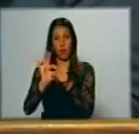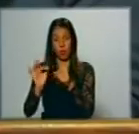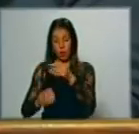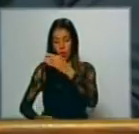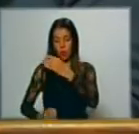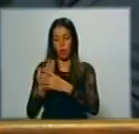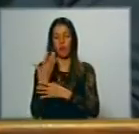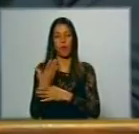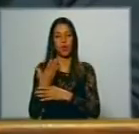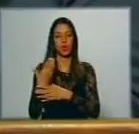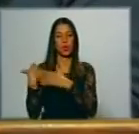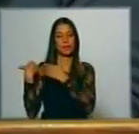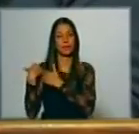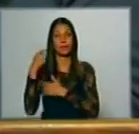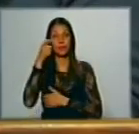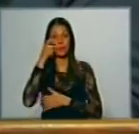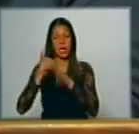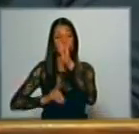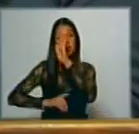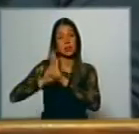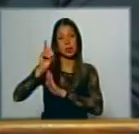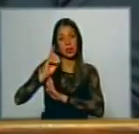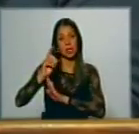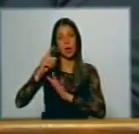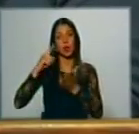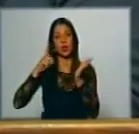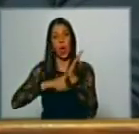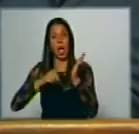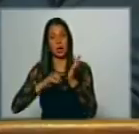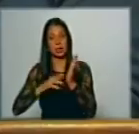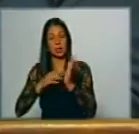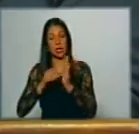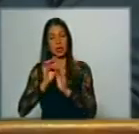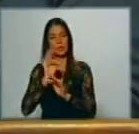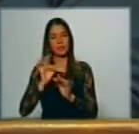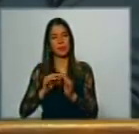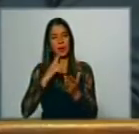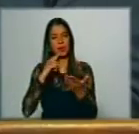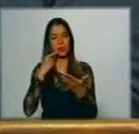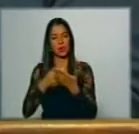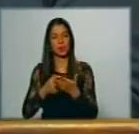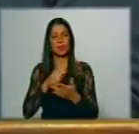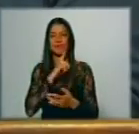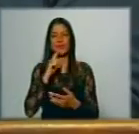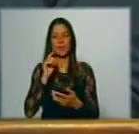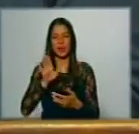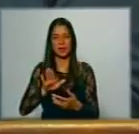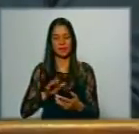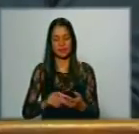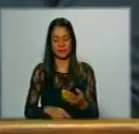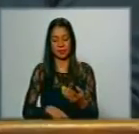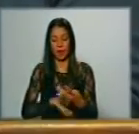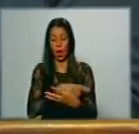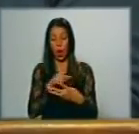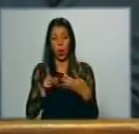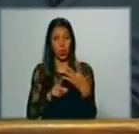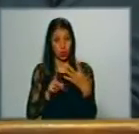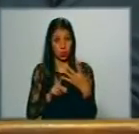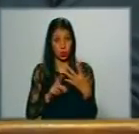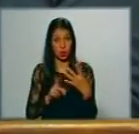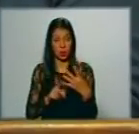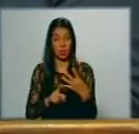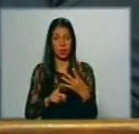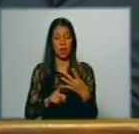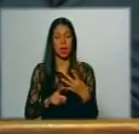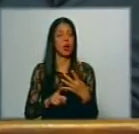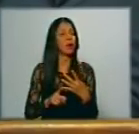Normalización, Calidad, Certificación y Metrología, Fondenorca. 4. El Servicio